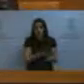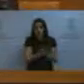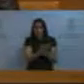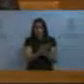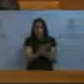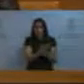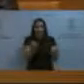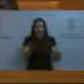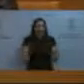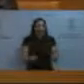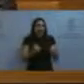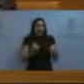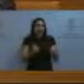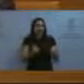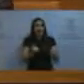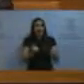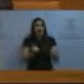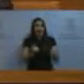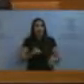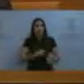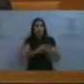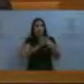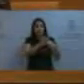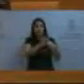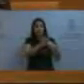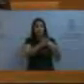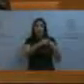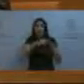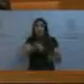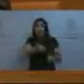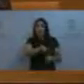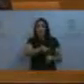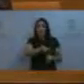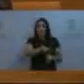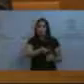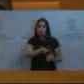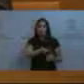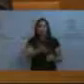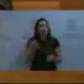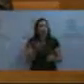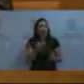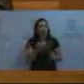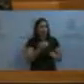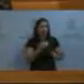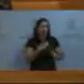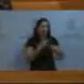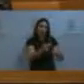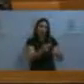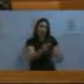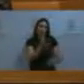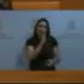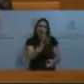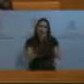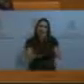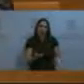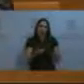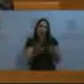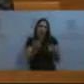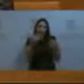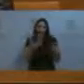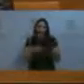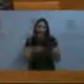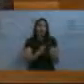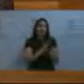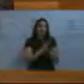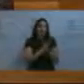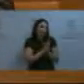acciones en este sentido, son los que merecen una respuesta ya práctica. Pónganse,